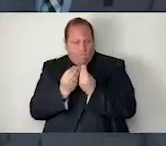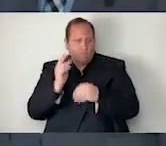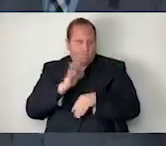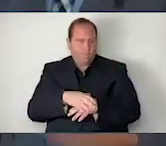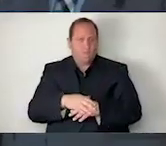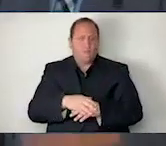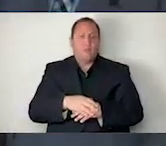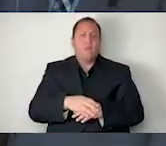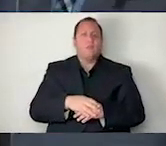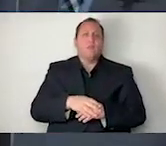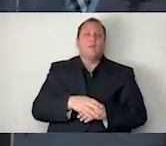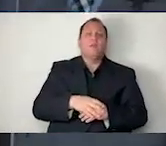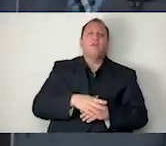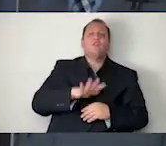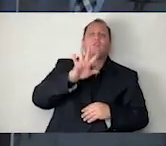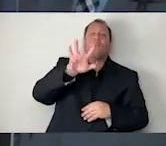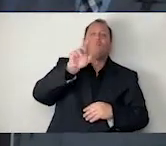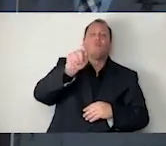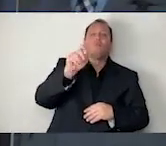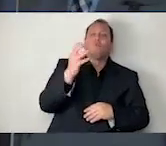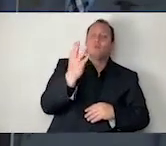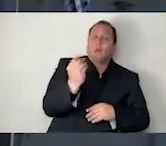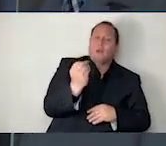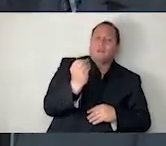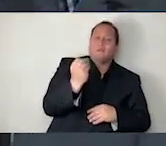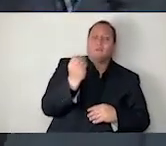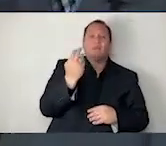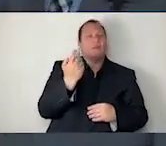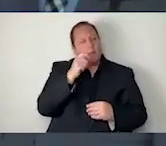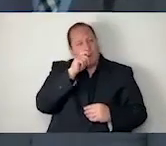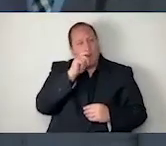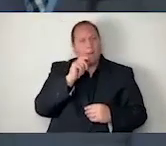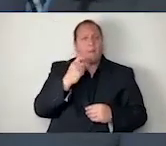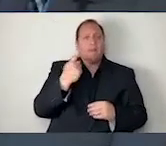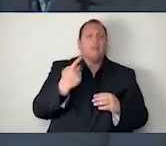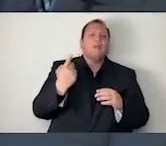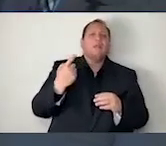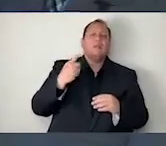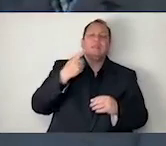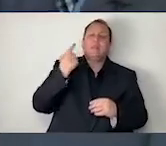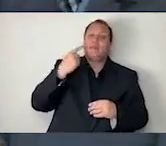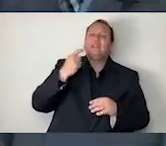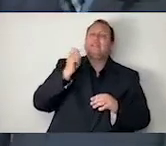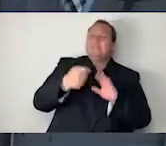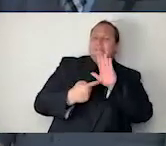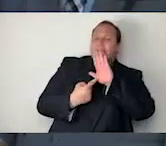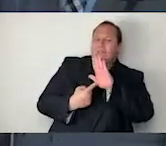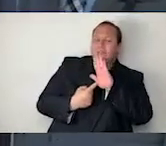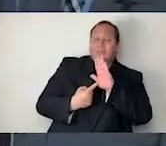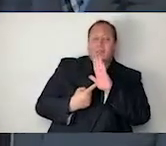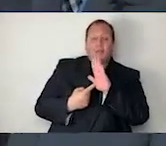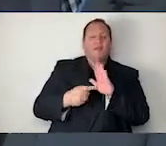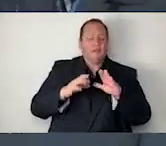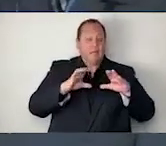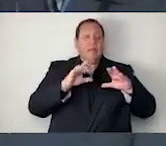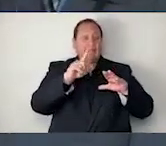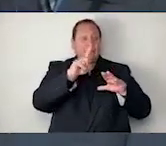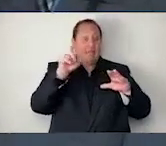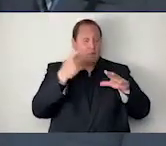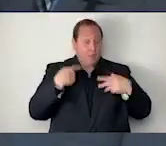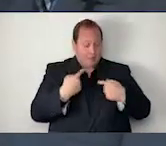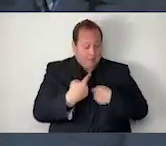cada 100 confirmados 6 fallecen de este patógeno en méxico como estamos tres mil 181 confirmados